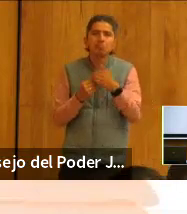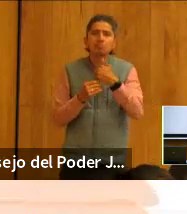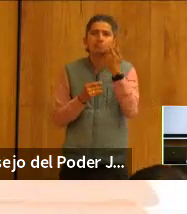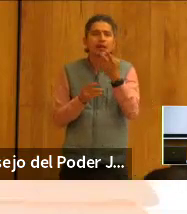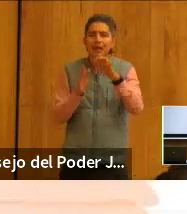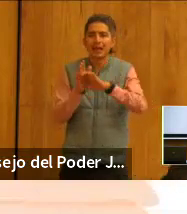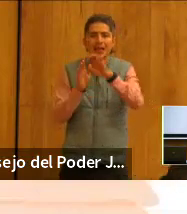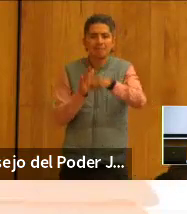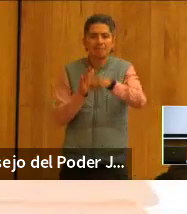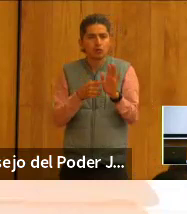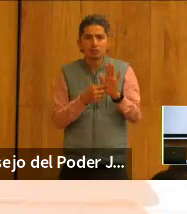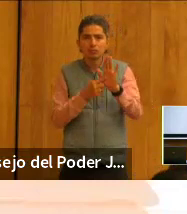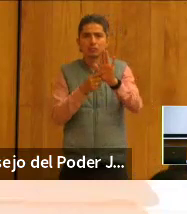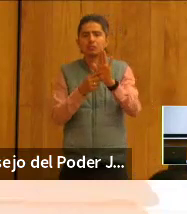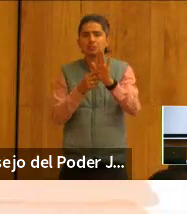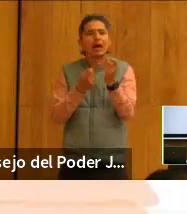de ejemplo unas